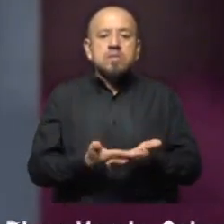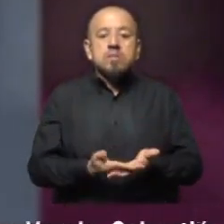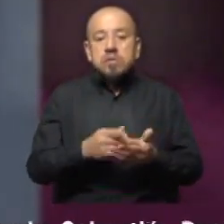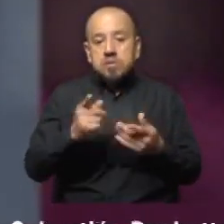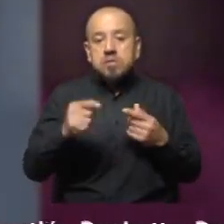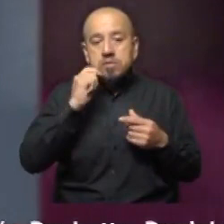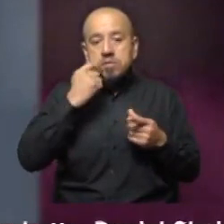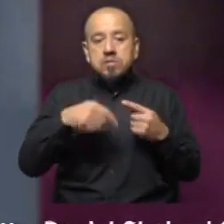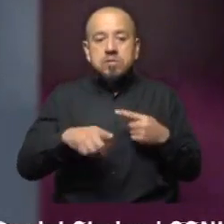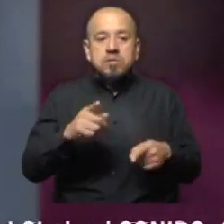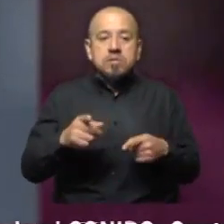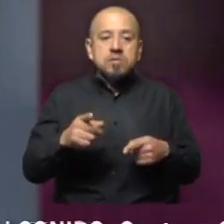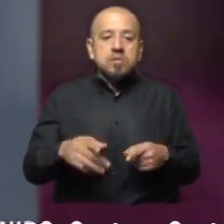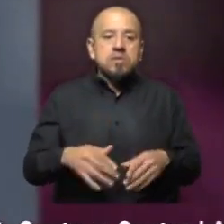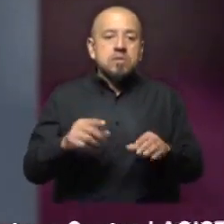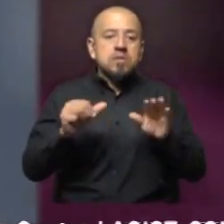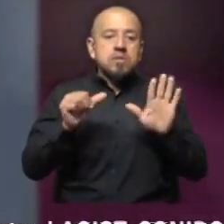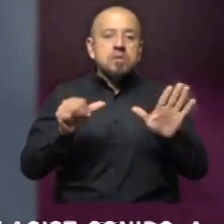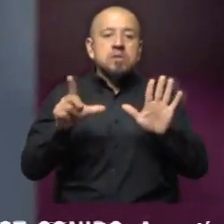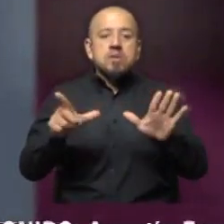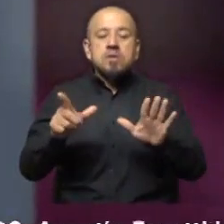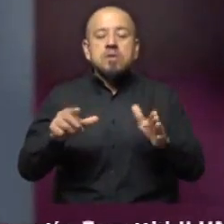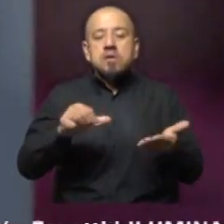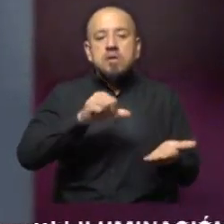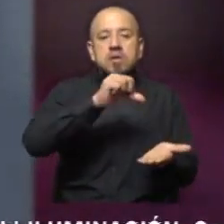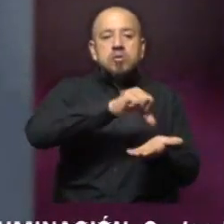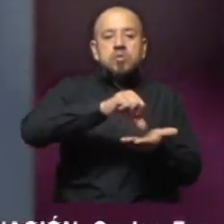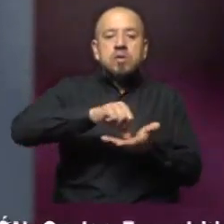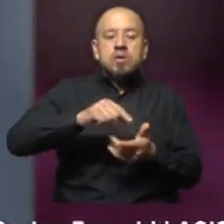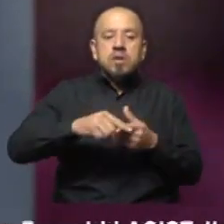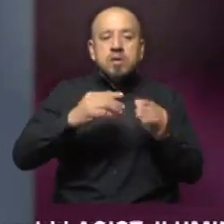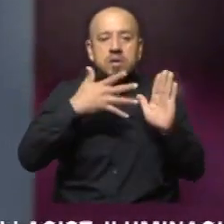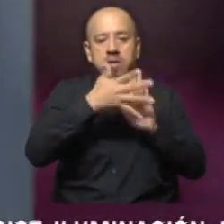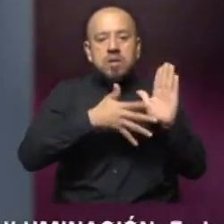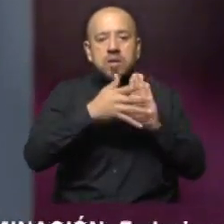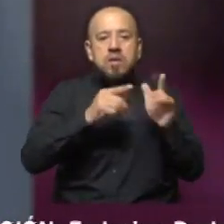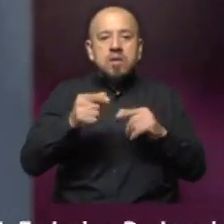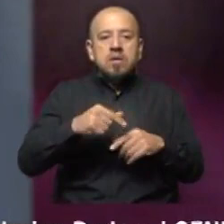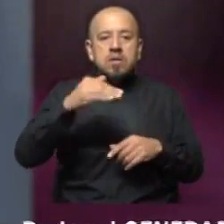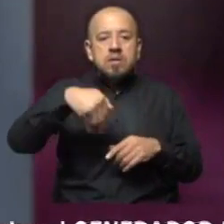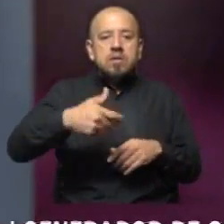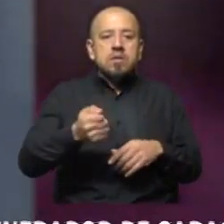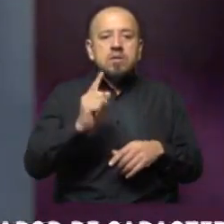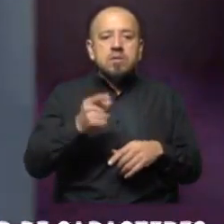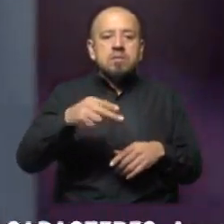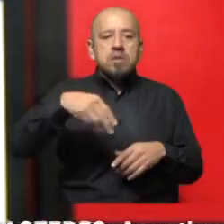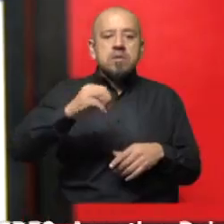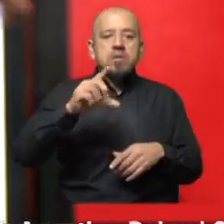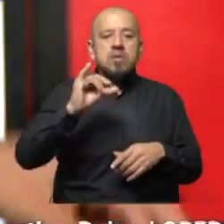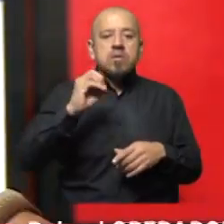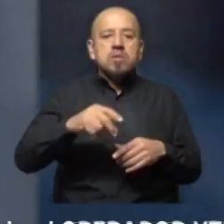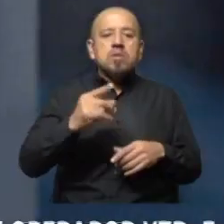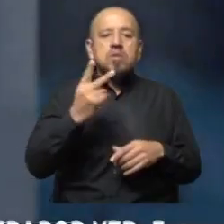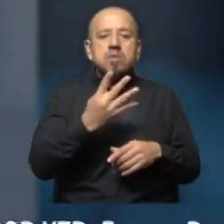así que vamos a estar como por seis o siete ciudades del interior y el último show va a ser el magnolio salga el 24 de noviembre